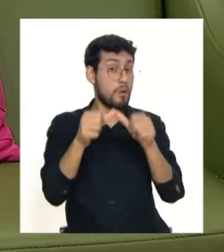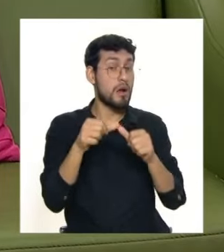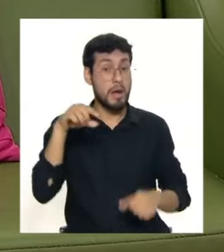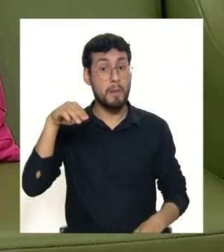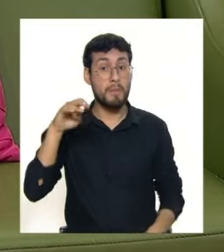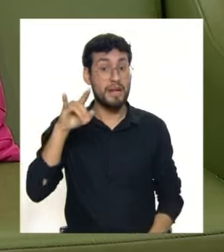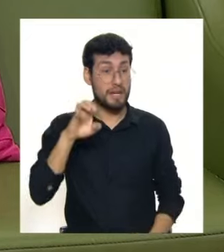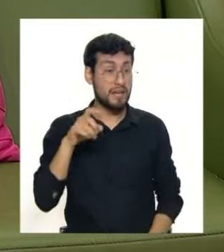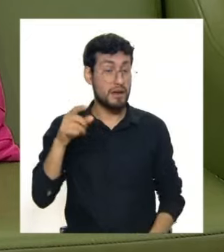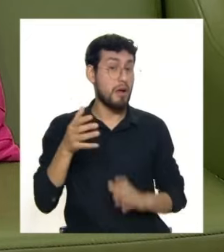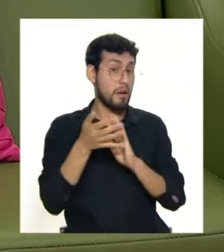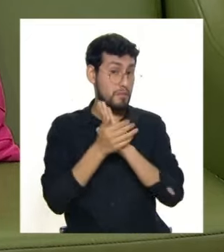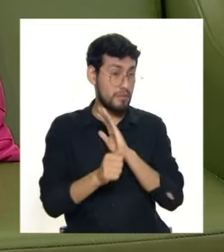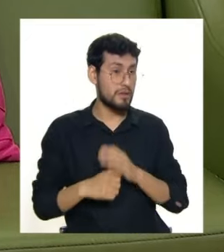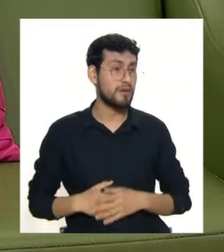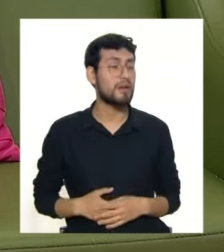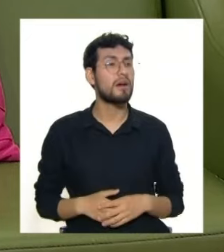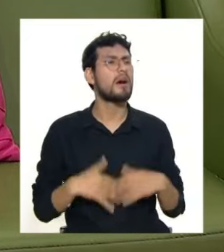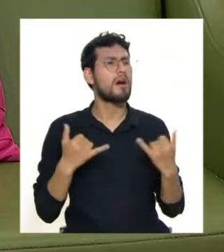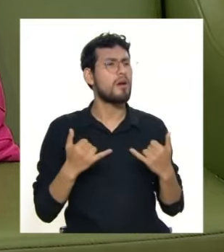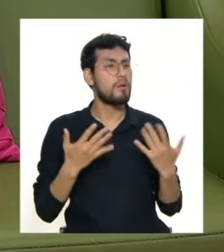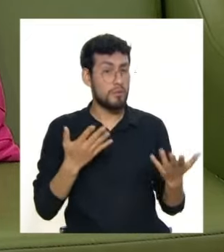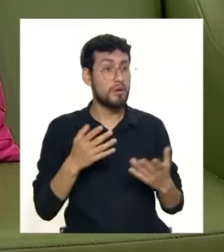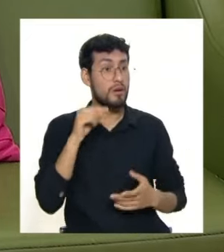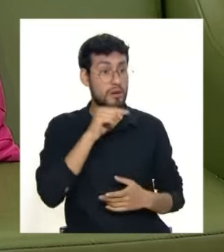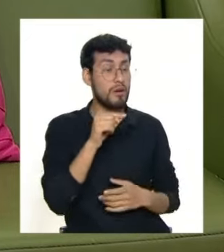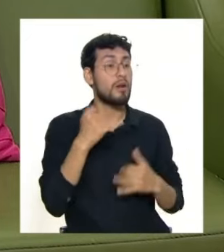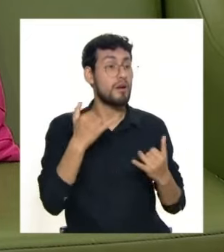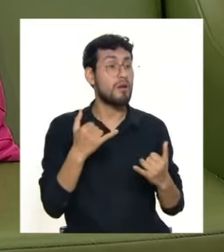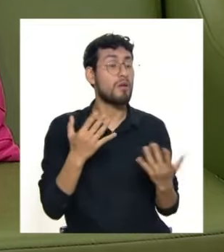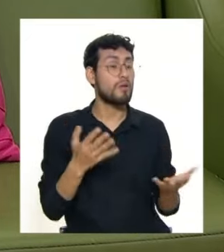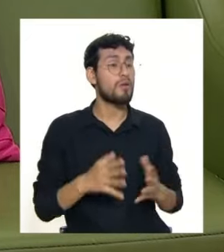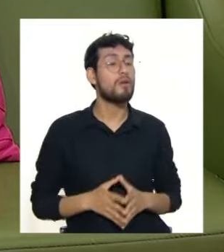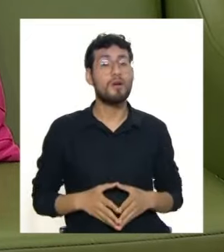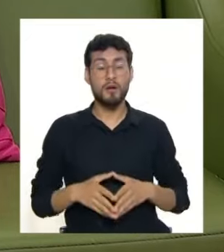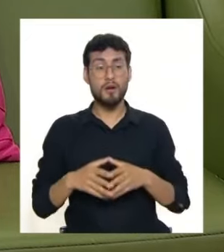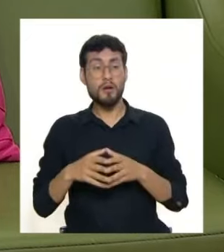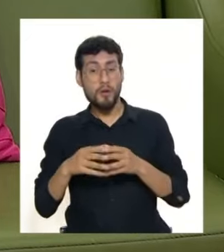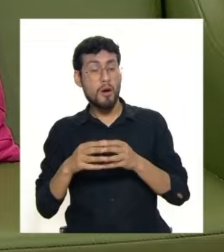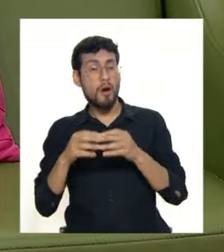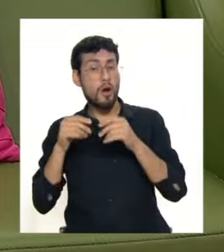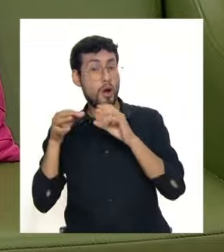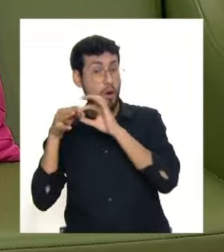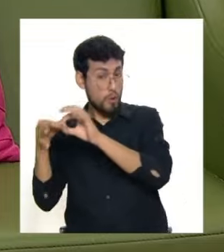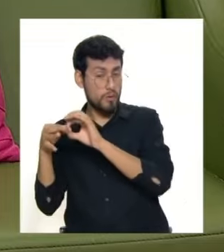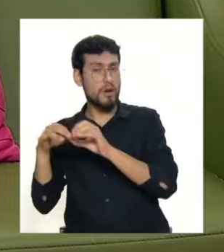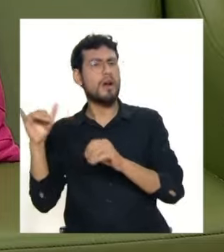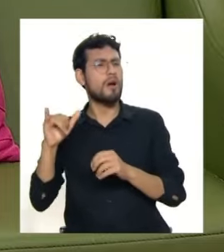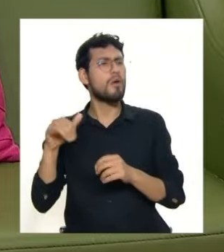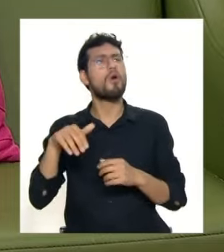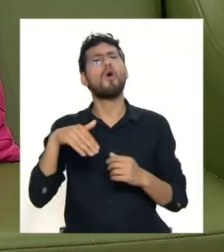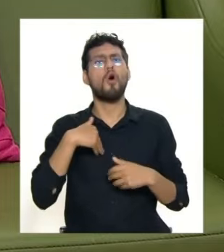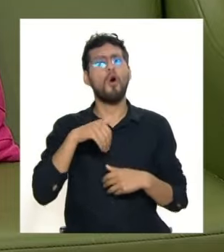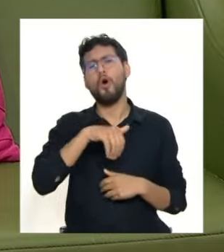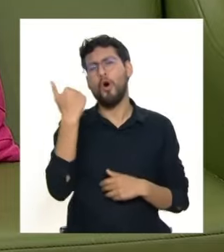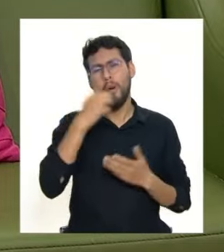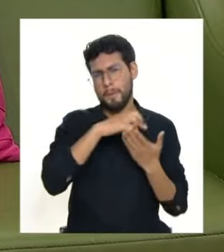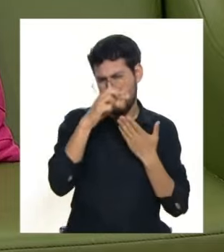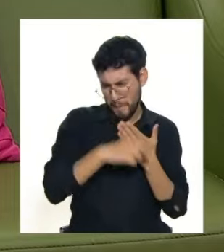muy, muy talentoso. Uh-huh. Y estamos con él haciendo un featuring. Uh-huh. Aparte de eso, vienen muchos